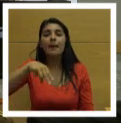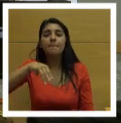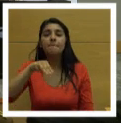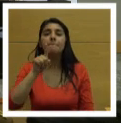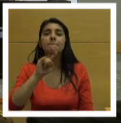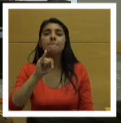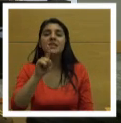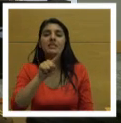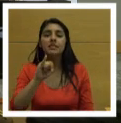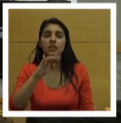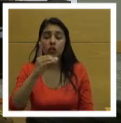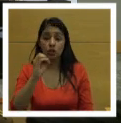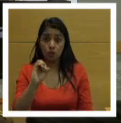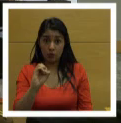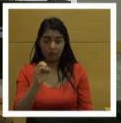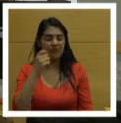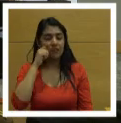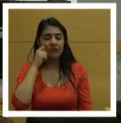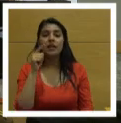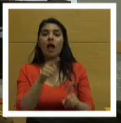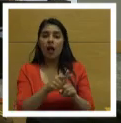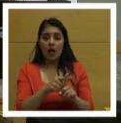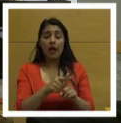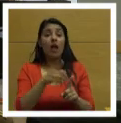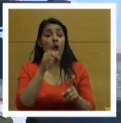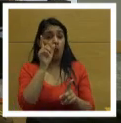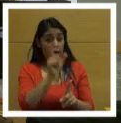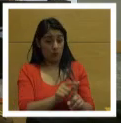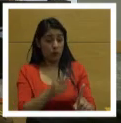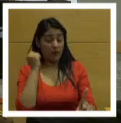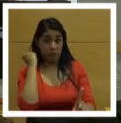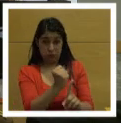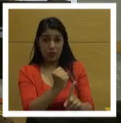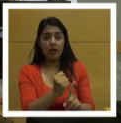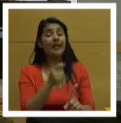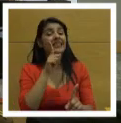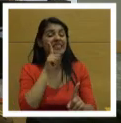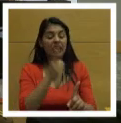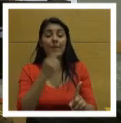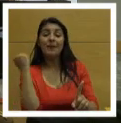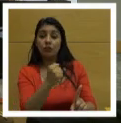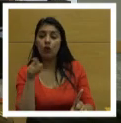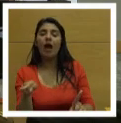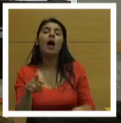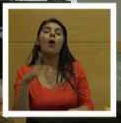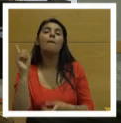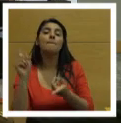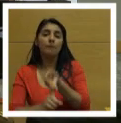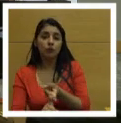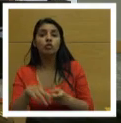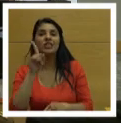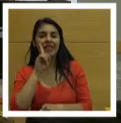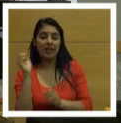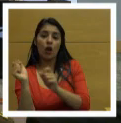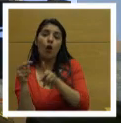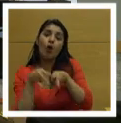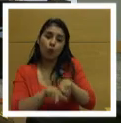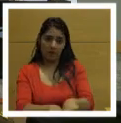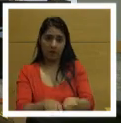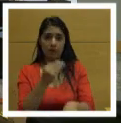ha sido su marido o conviviente. Las estadísticas nacionales registran, como ya lo señalara su señoría